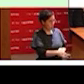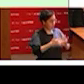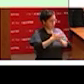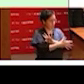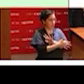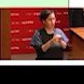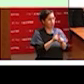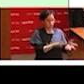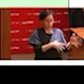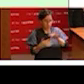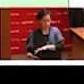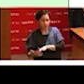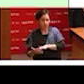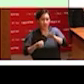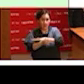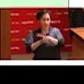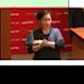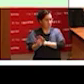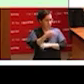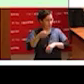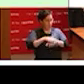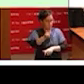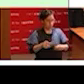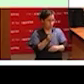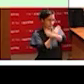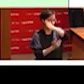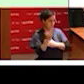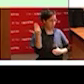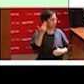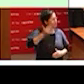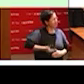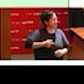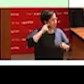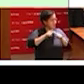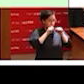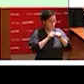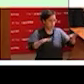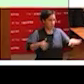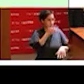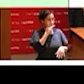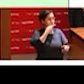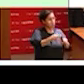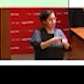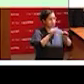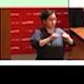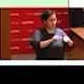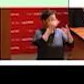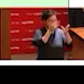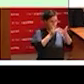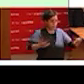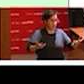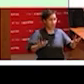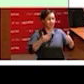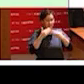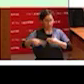práctica de intervención para para el colectivo de personas con discapacidad es importante también informar y sensibilizar a través de estas